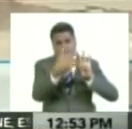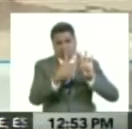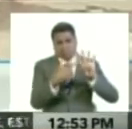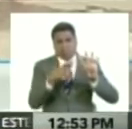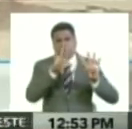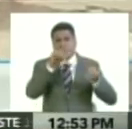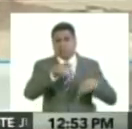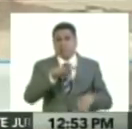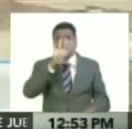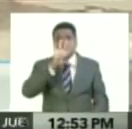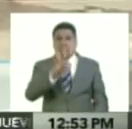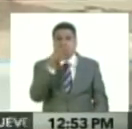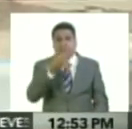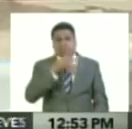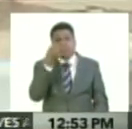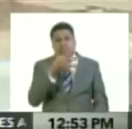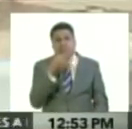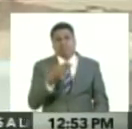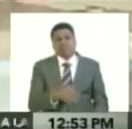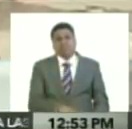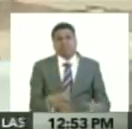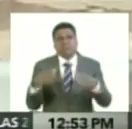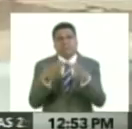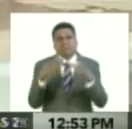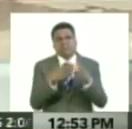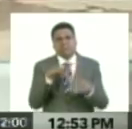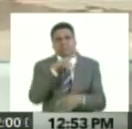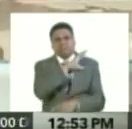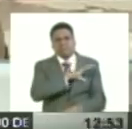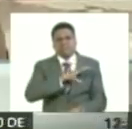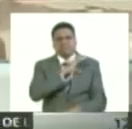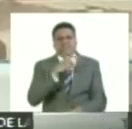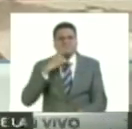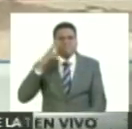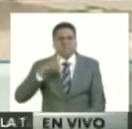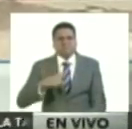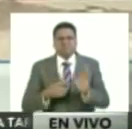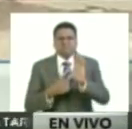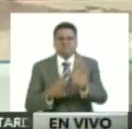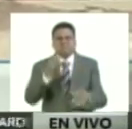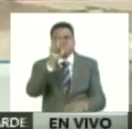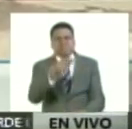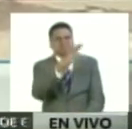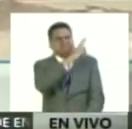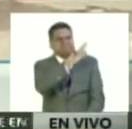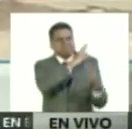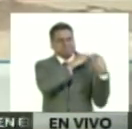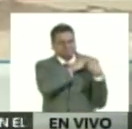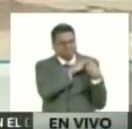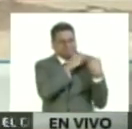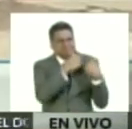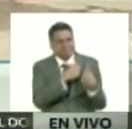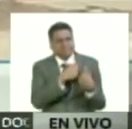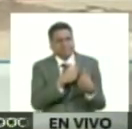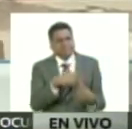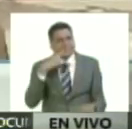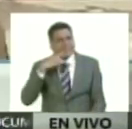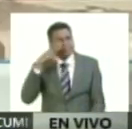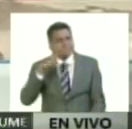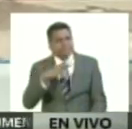reúne la mesa temática relacionada con la Comisión de la Verdad, con presencia del representante de la oposición, Timoteo